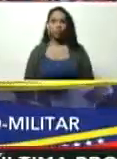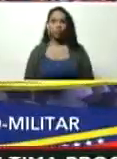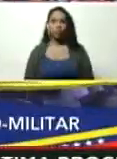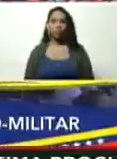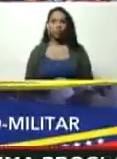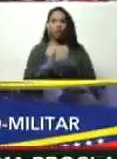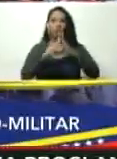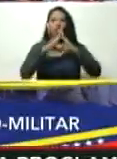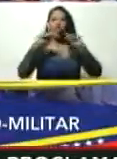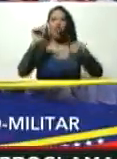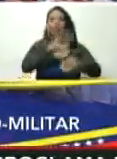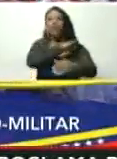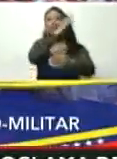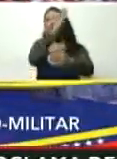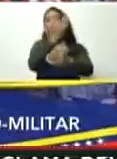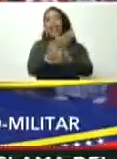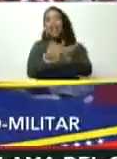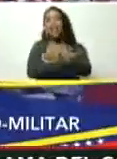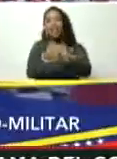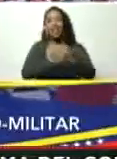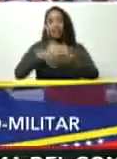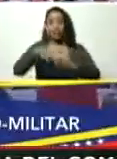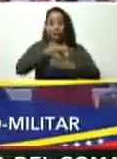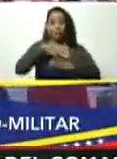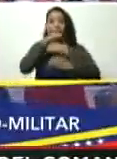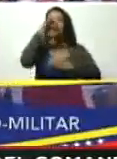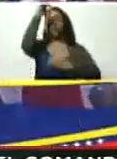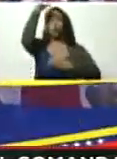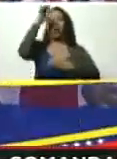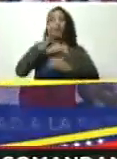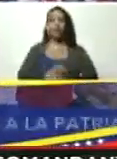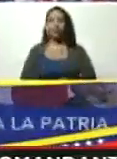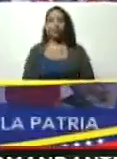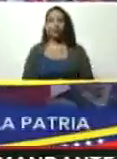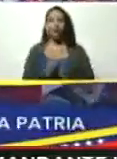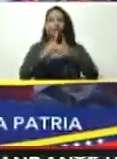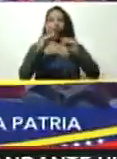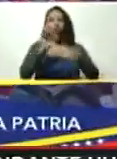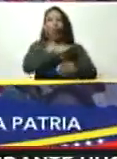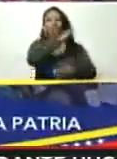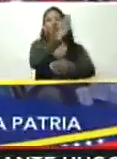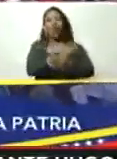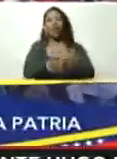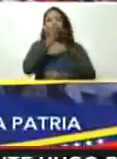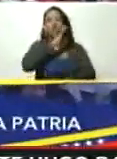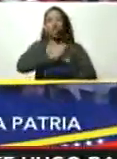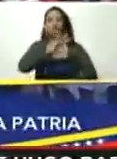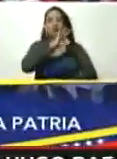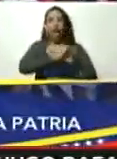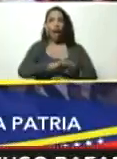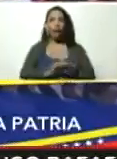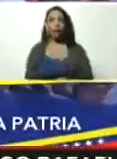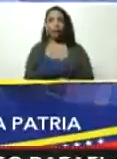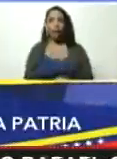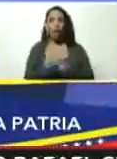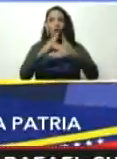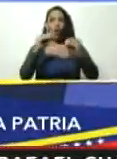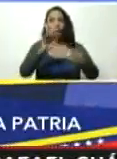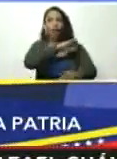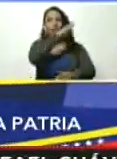Todas las fuerzas espirituales, todas las fuerzas sociales, todas las